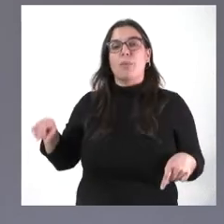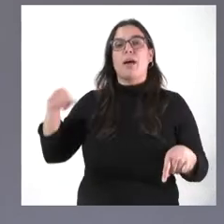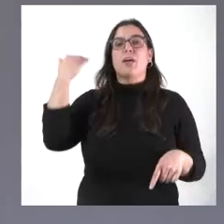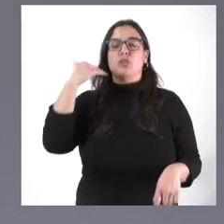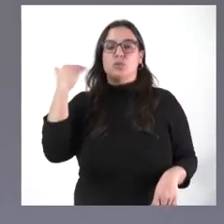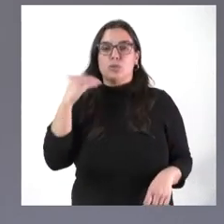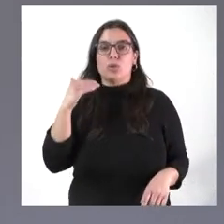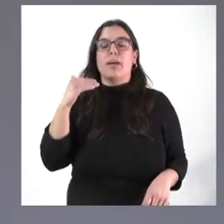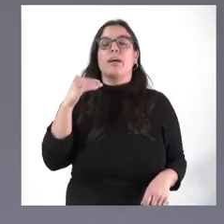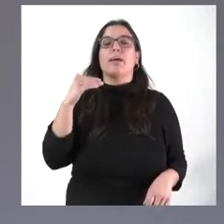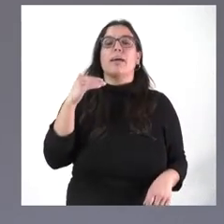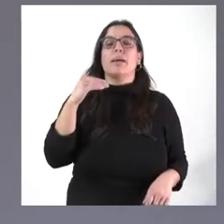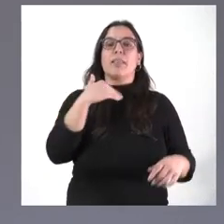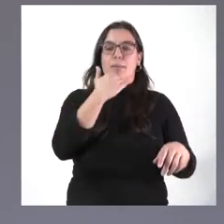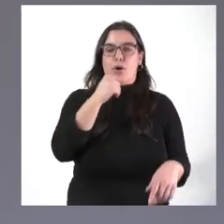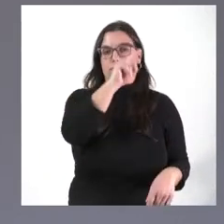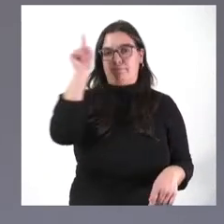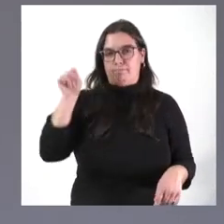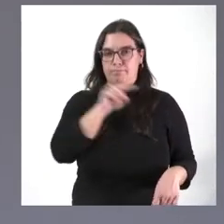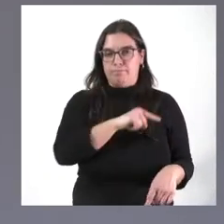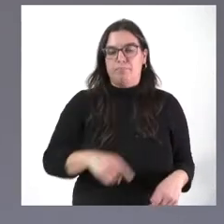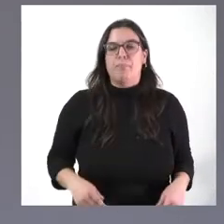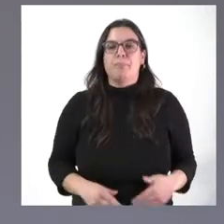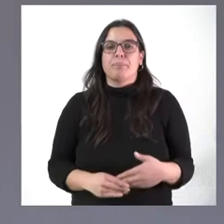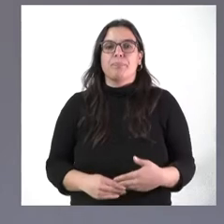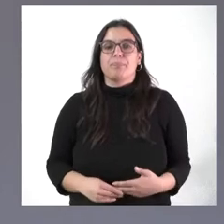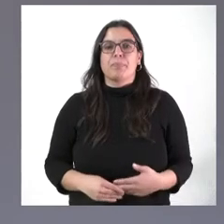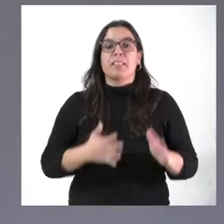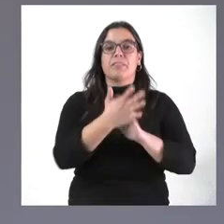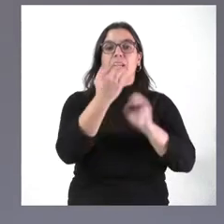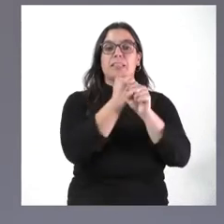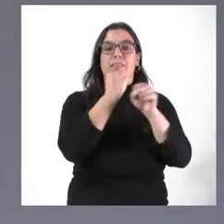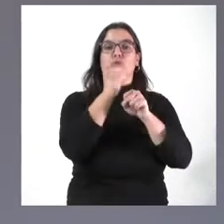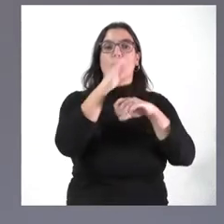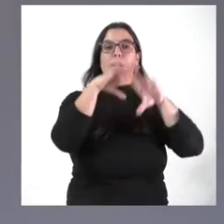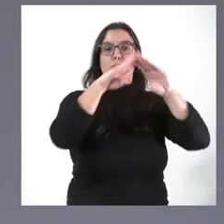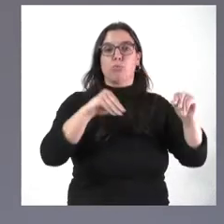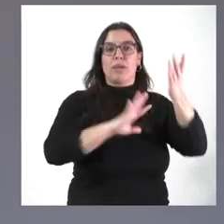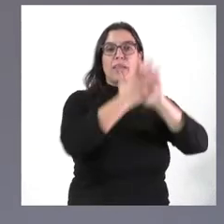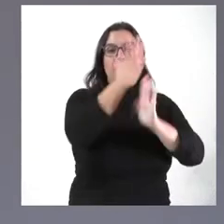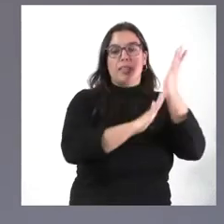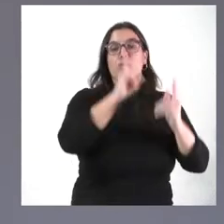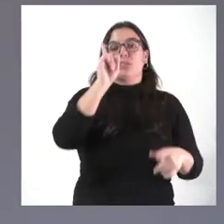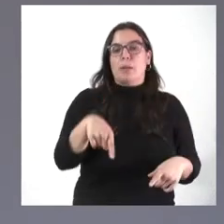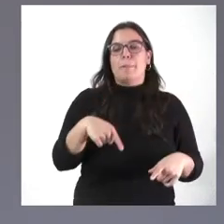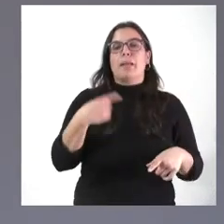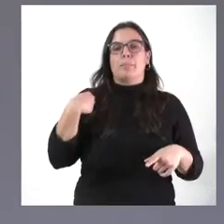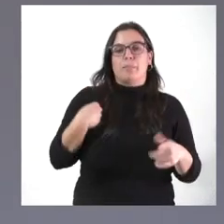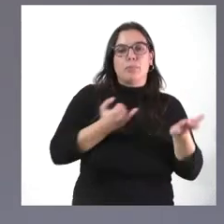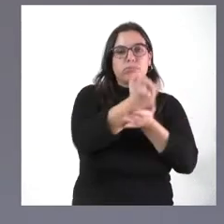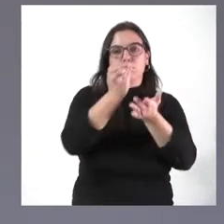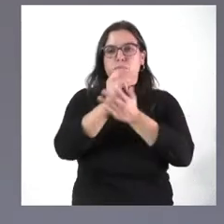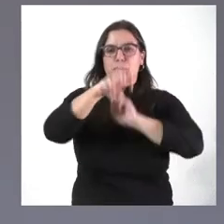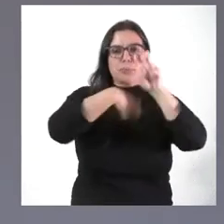Soria villaralvo en Zamora no solo realizarán labores de extinción de incendio sino diversas actuaciones ilículas estas